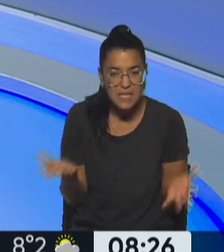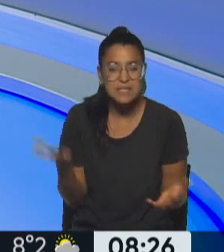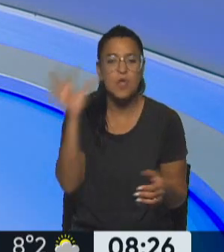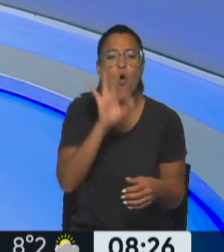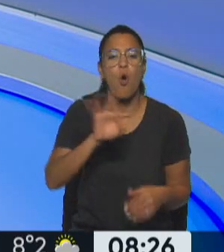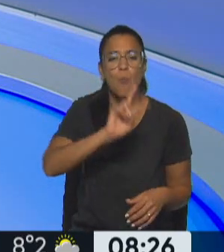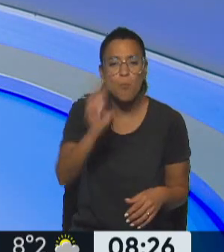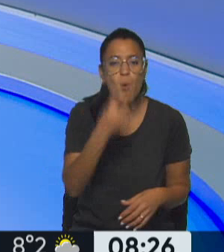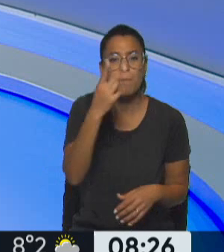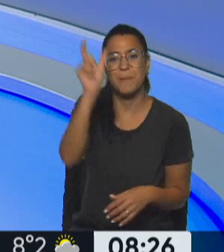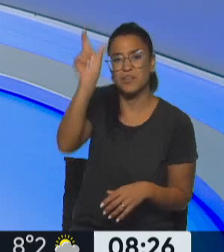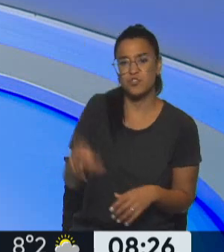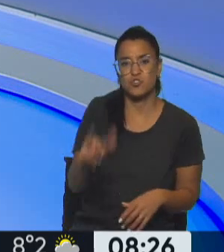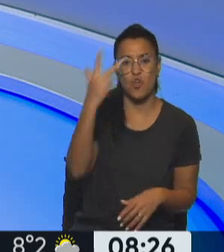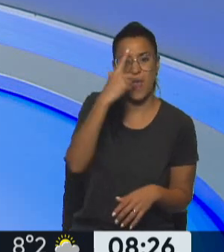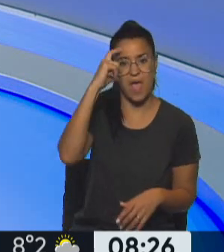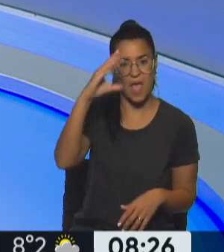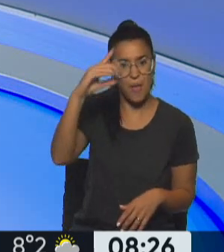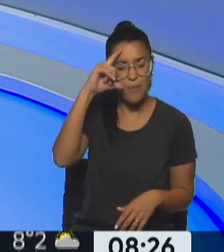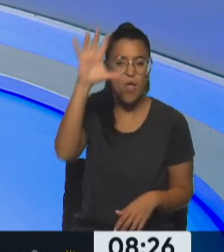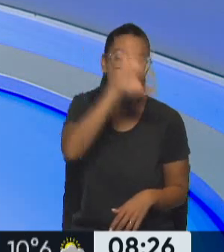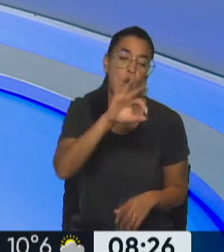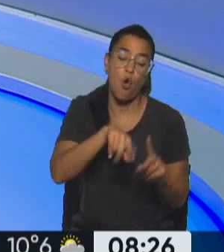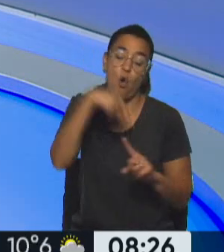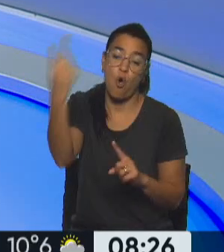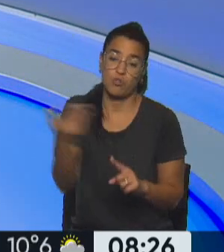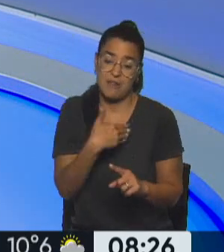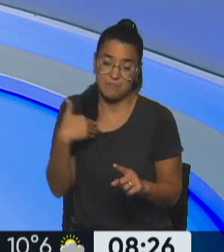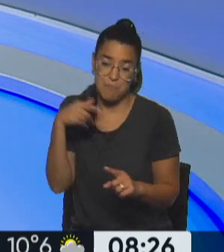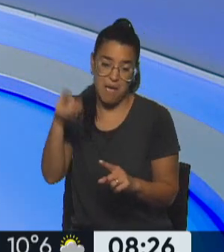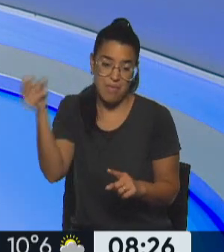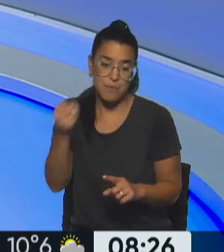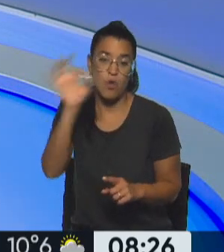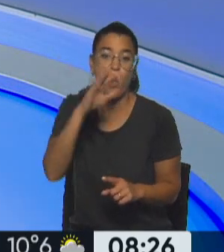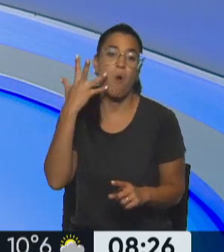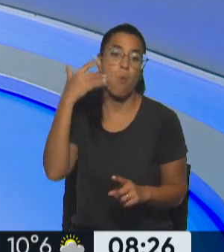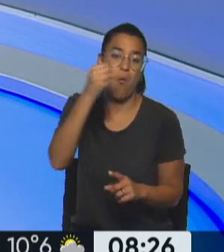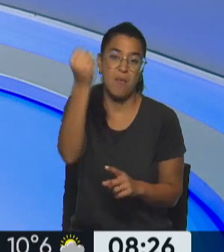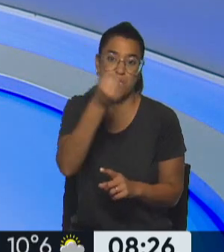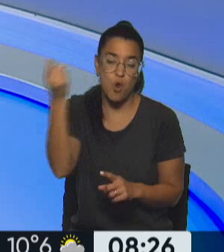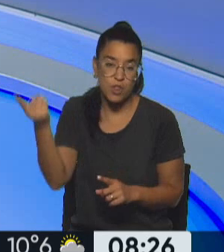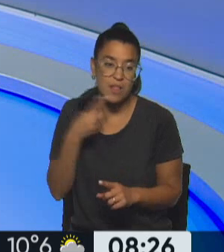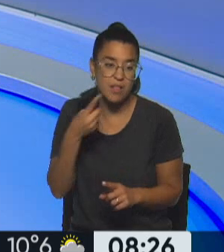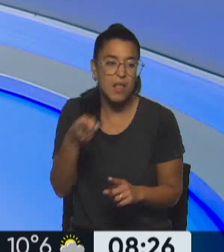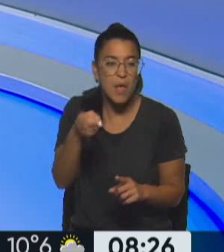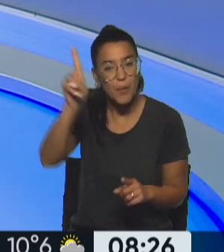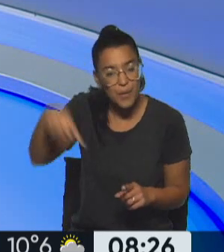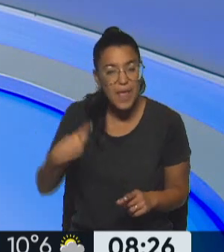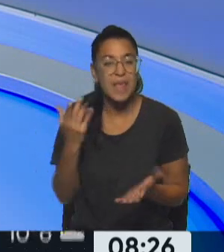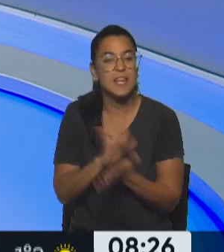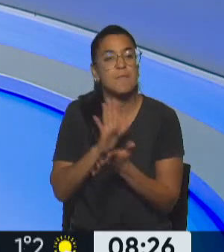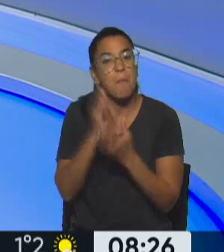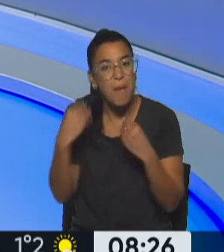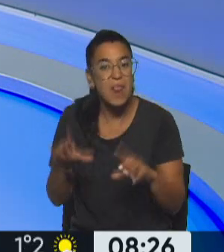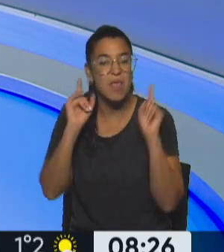la muerte de un personaje como Eve o como el de otras madres y otras abuelas termina haciendo mella en